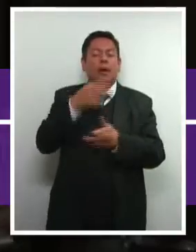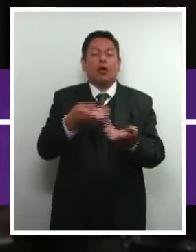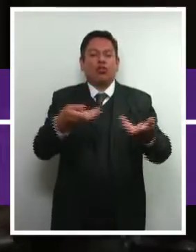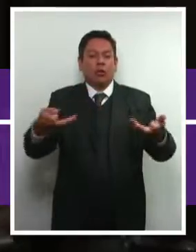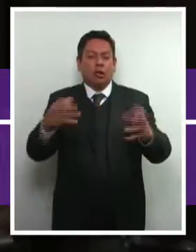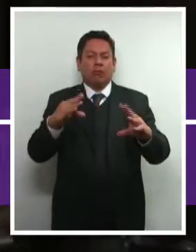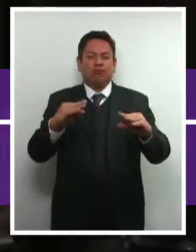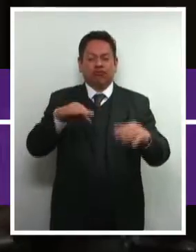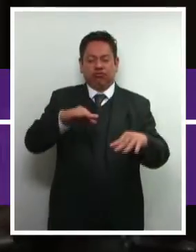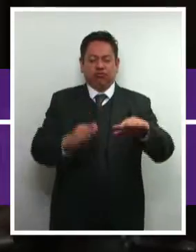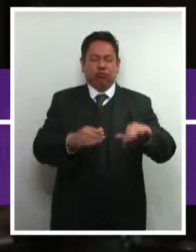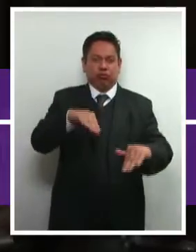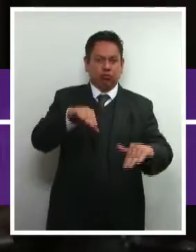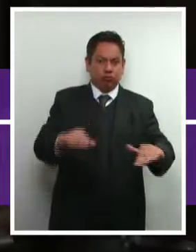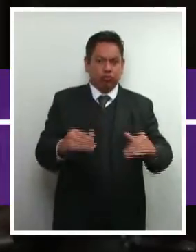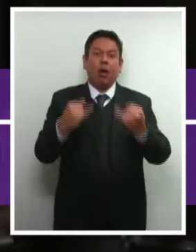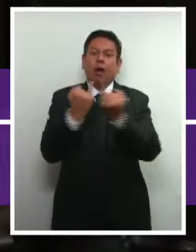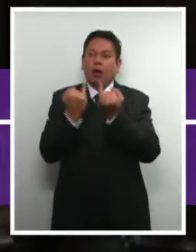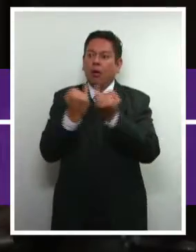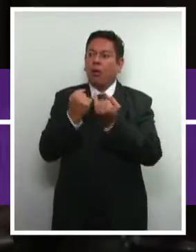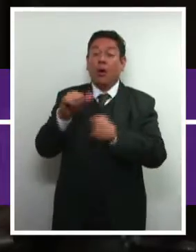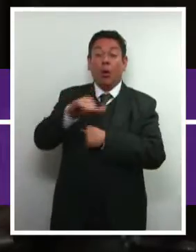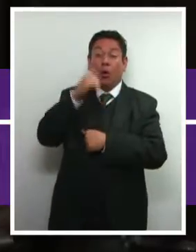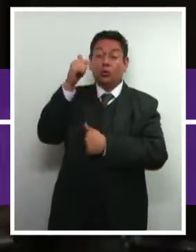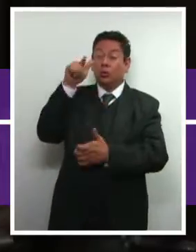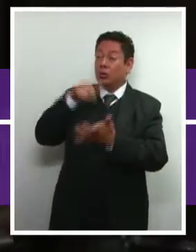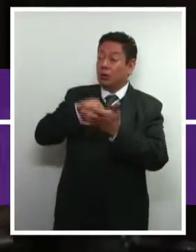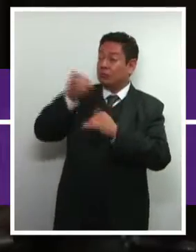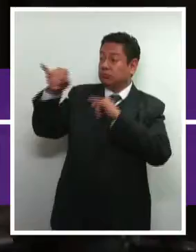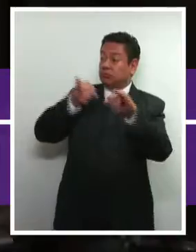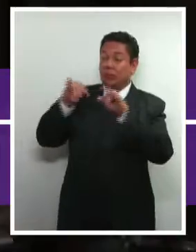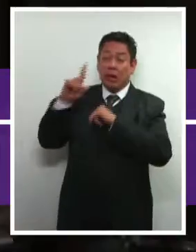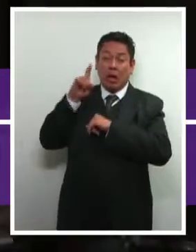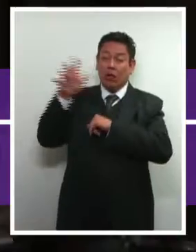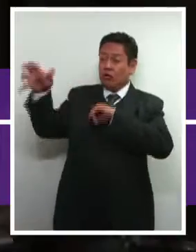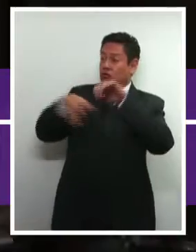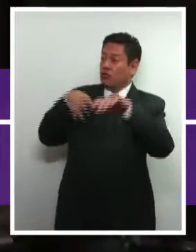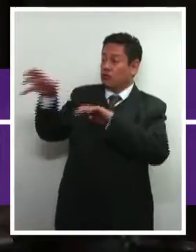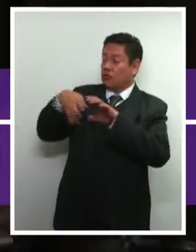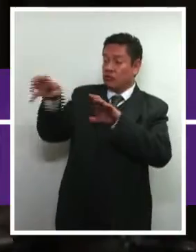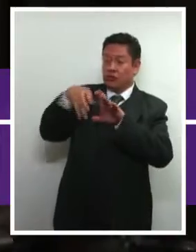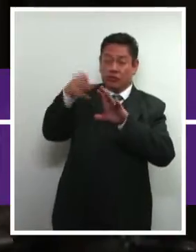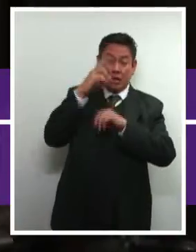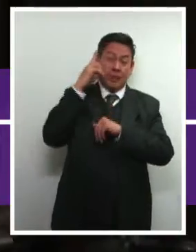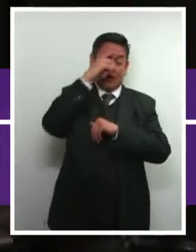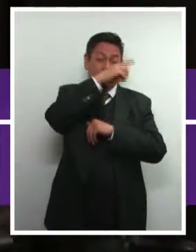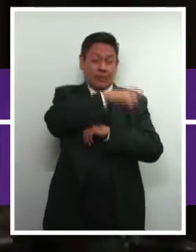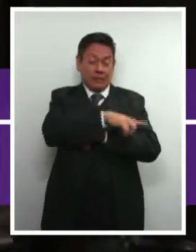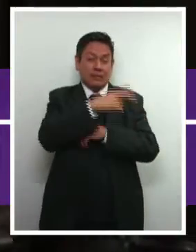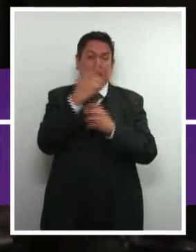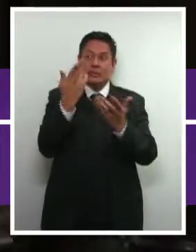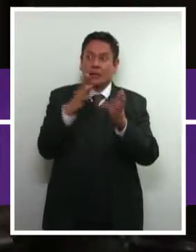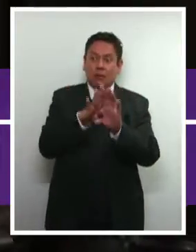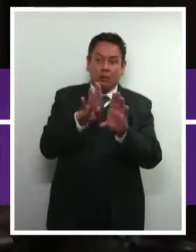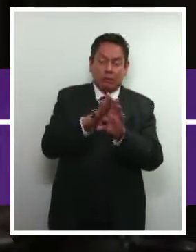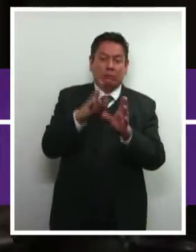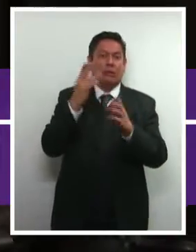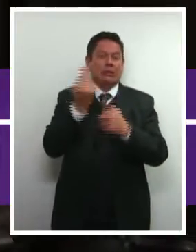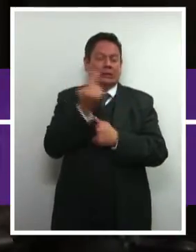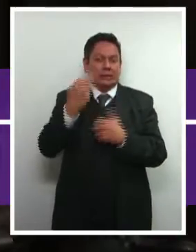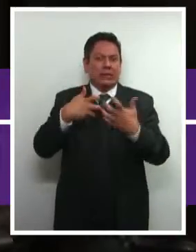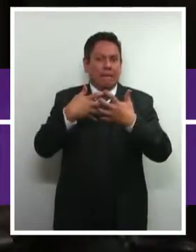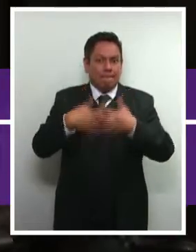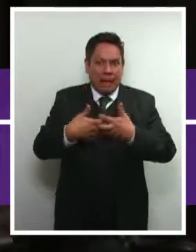la dificultad de traer agua a la ciudad desde otras cuencas. Es técnicamente muy complejo. Se requieren